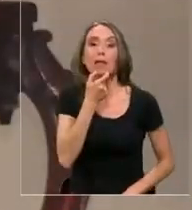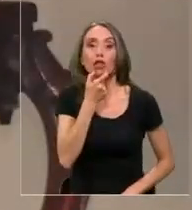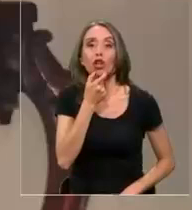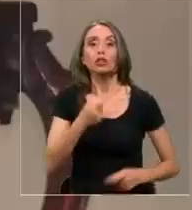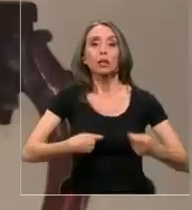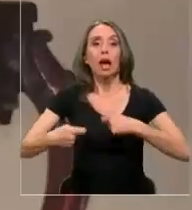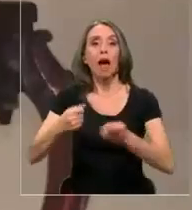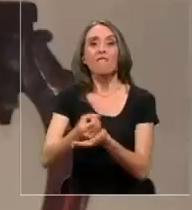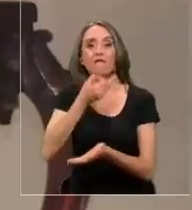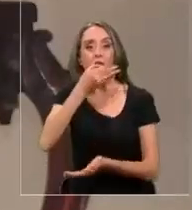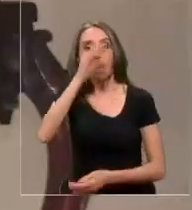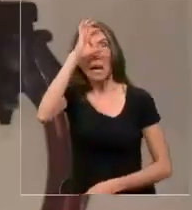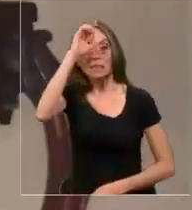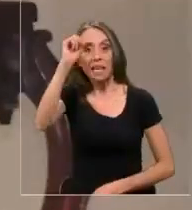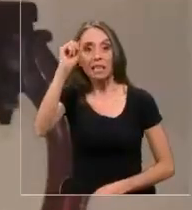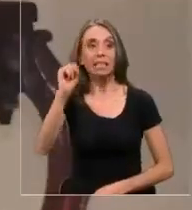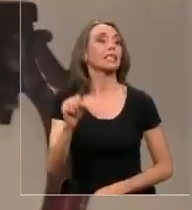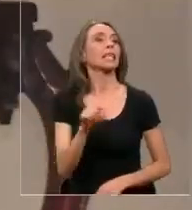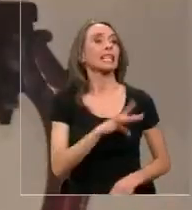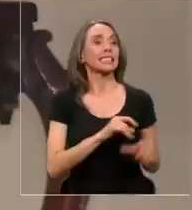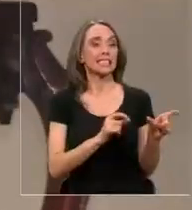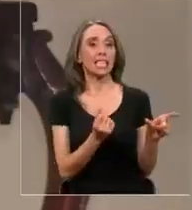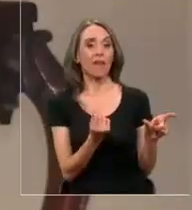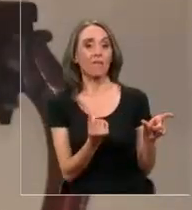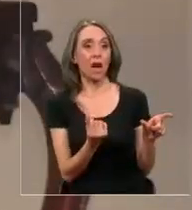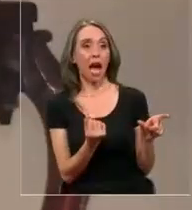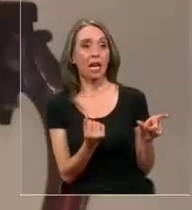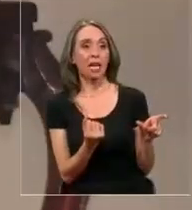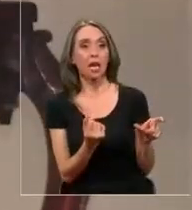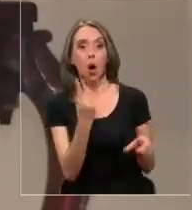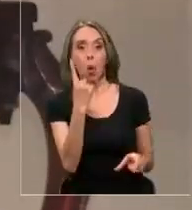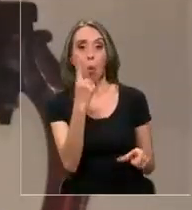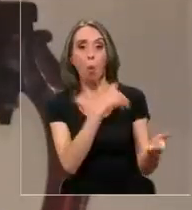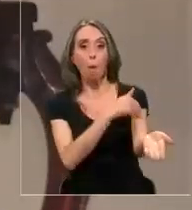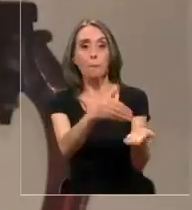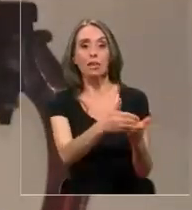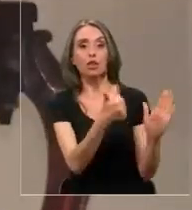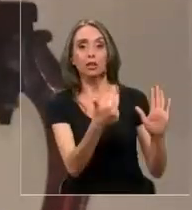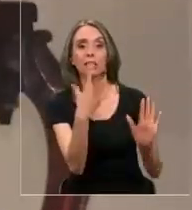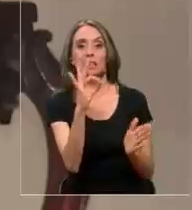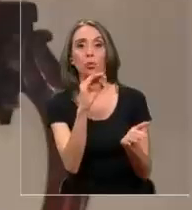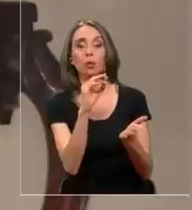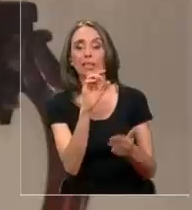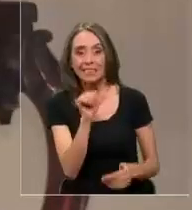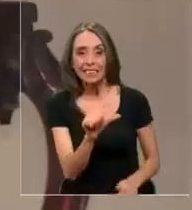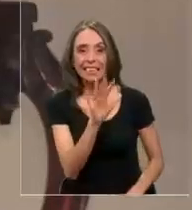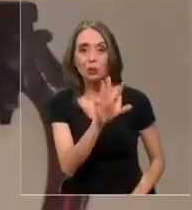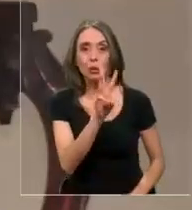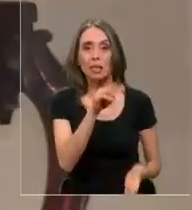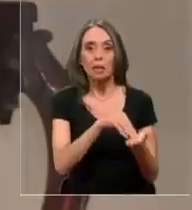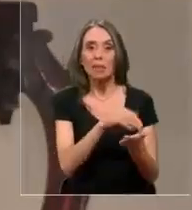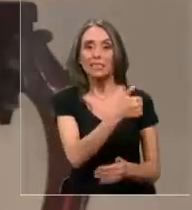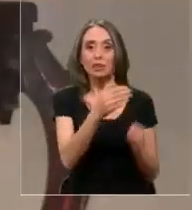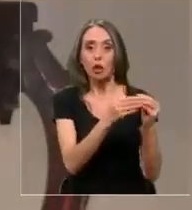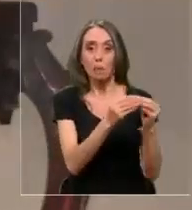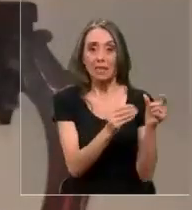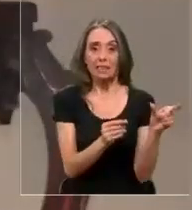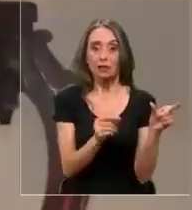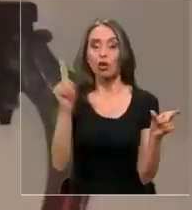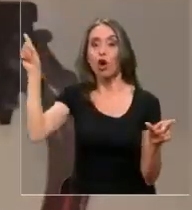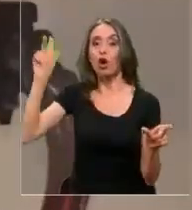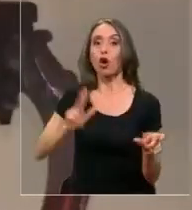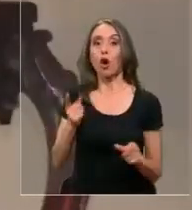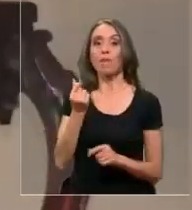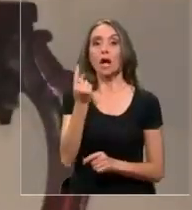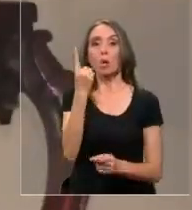farmacia argentina el remedio que en chile me cobraban 21 millones 653 mil 600 pesos este señor me